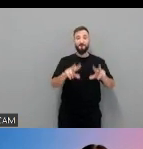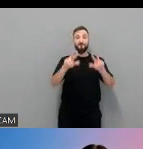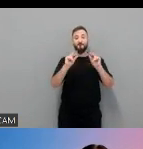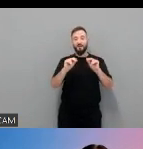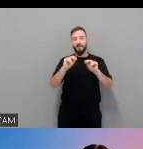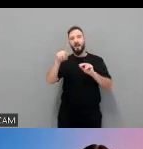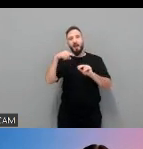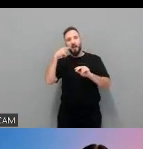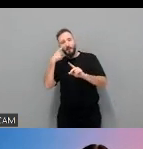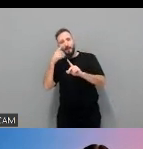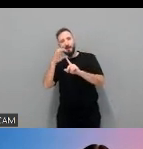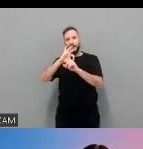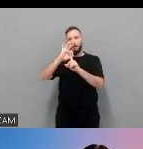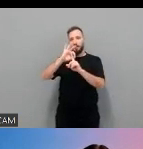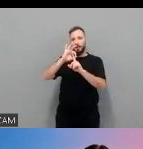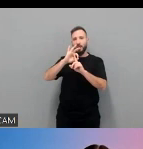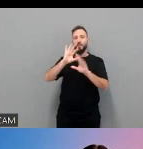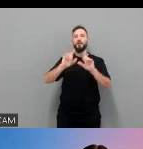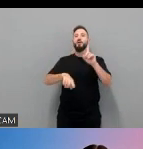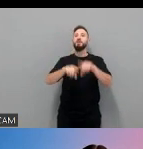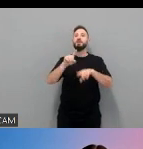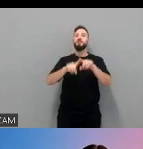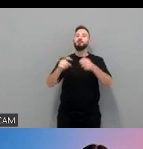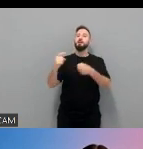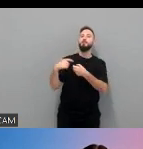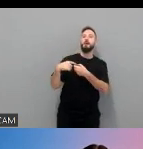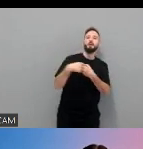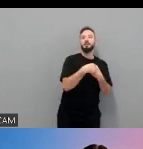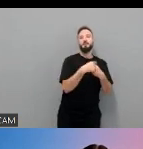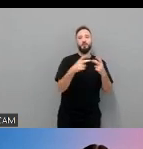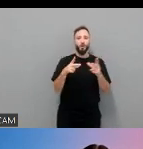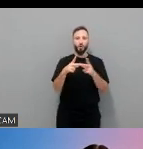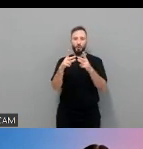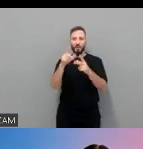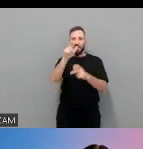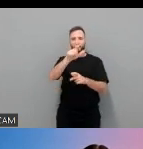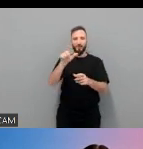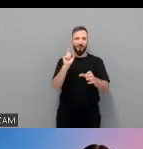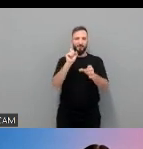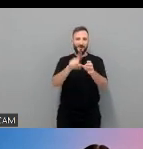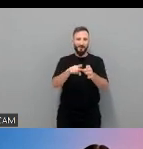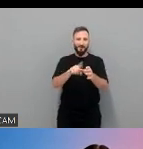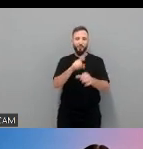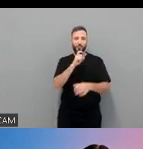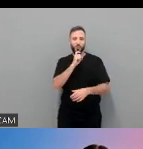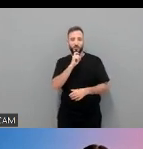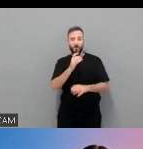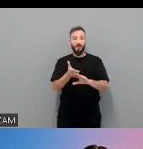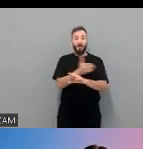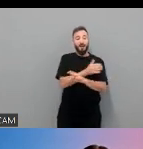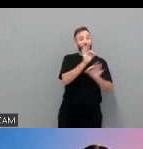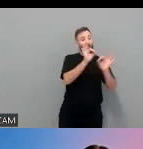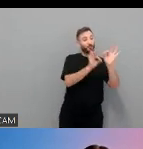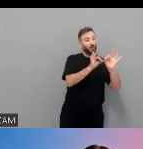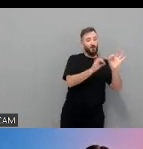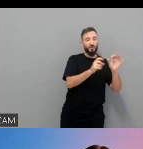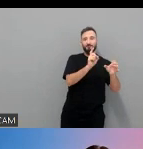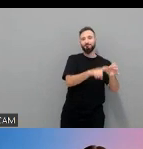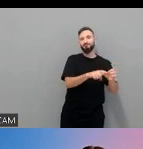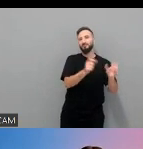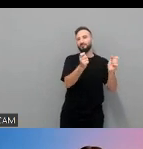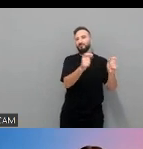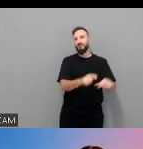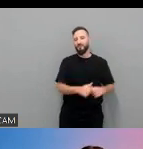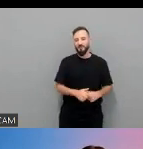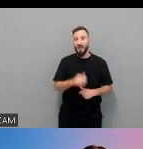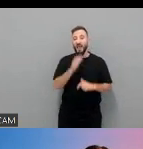es la participación social de la persona, cosas que antes tampoco tenía en cuenta el anterior baremo. Lugares de valoración,